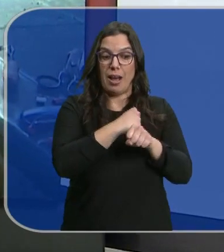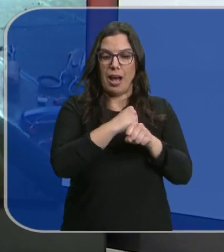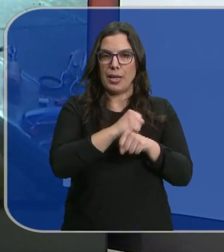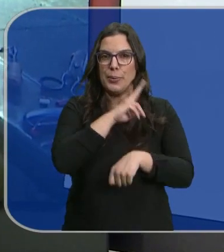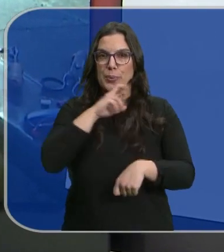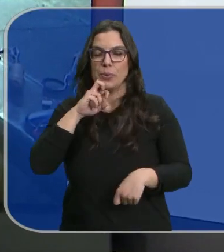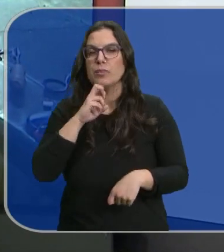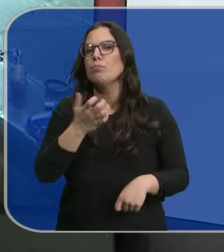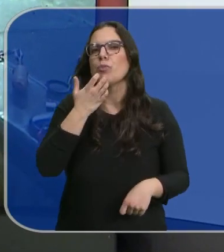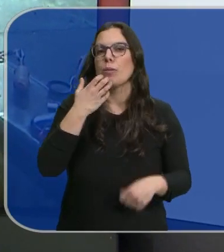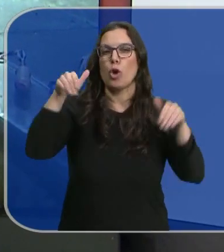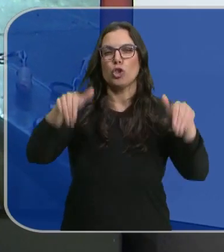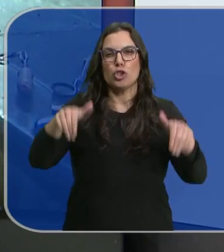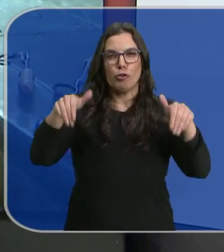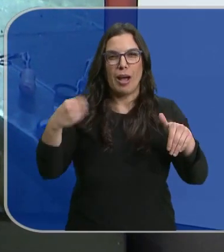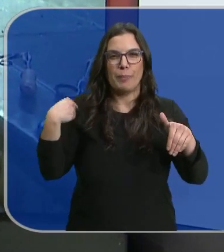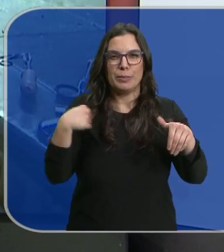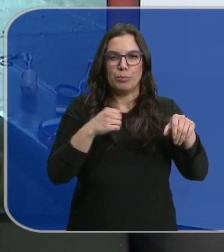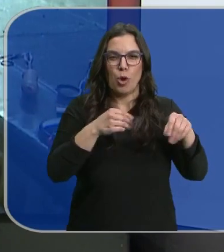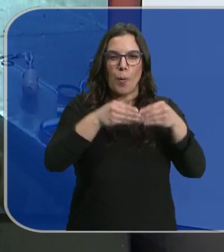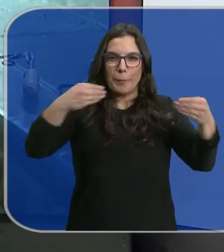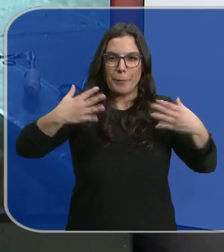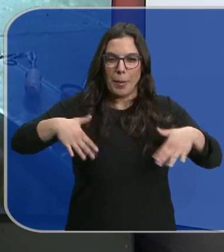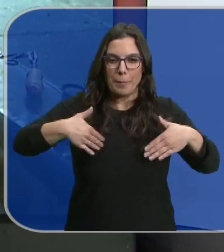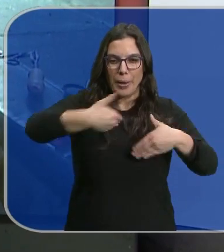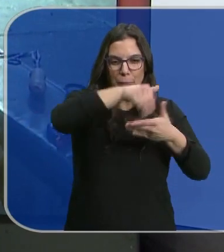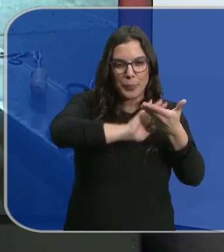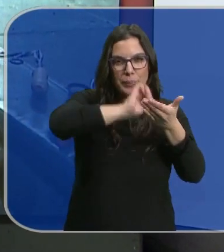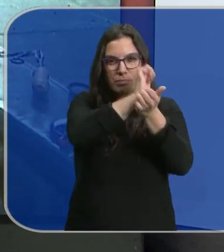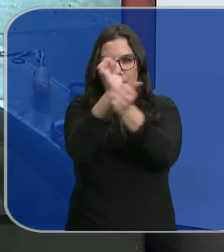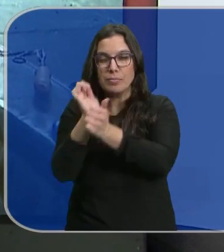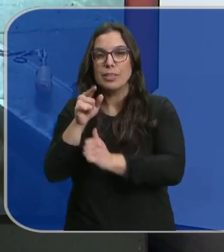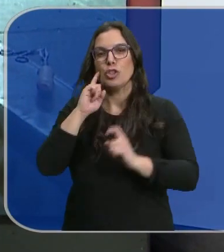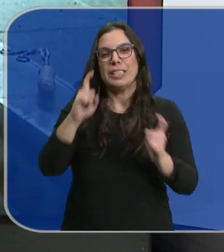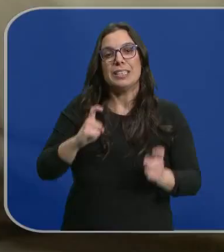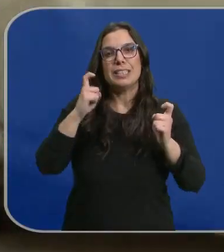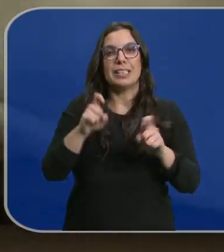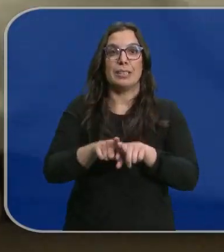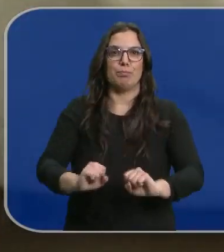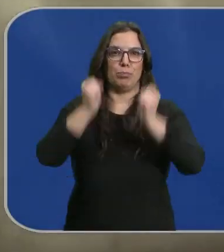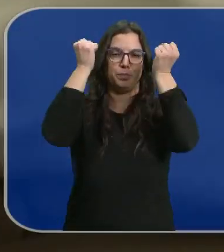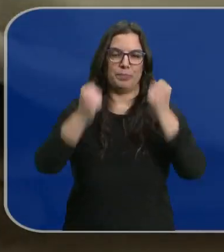La tapicería es un ejemplo de ese tipo de artesanía que lucha por sobrevivir.